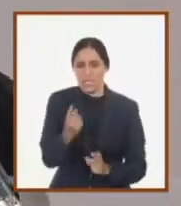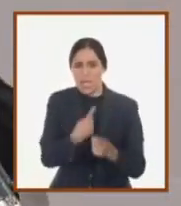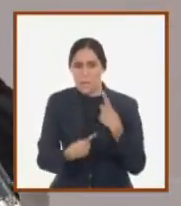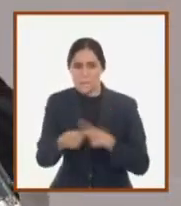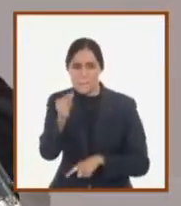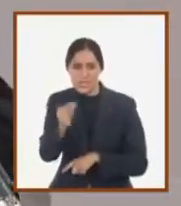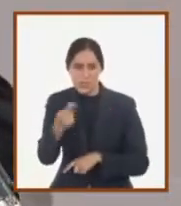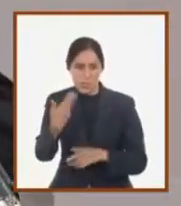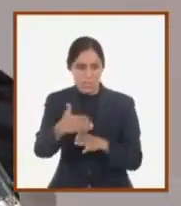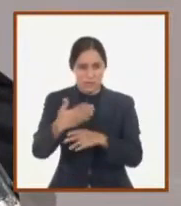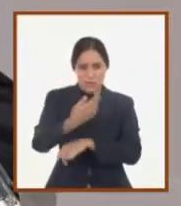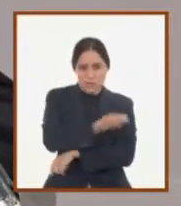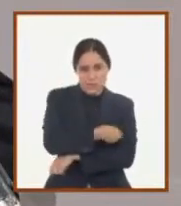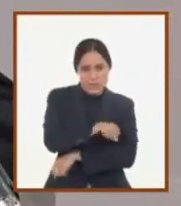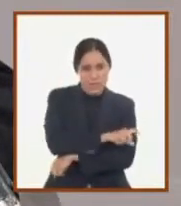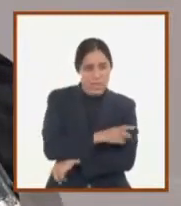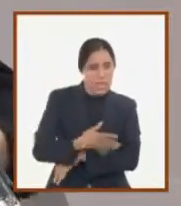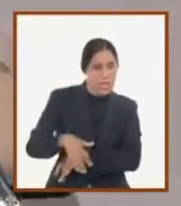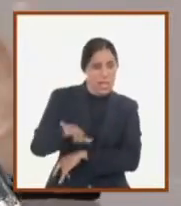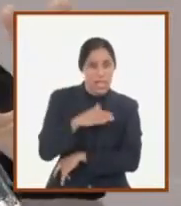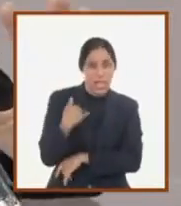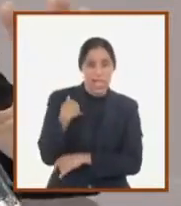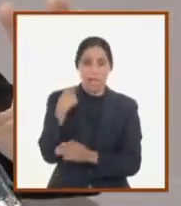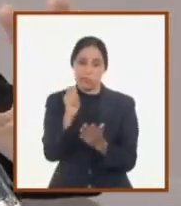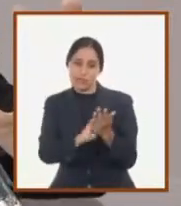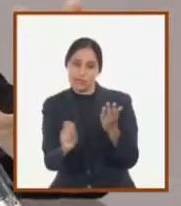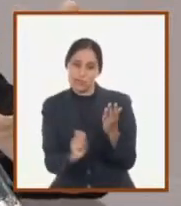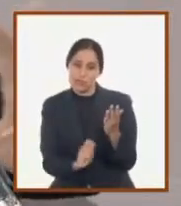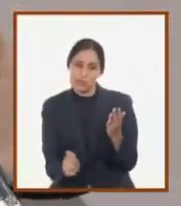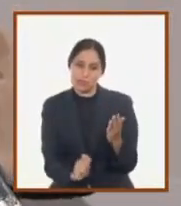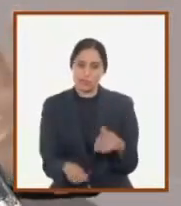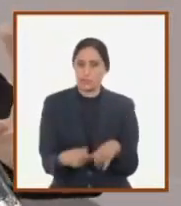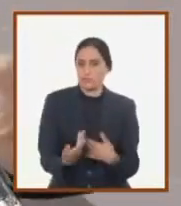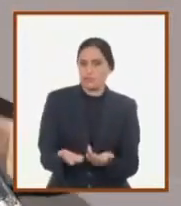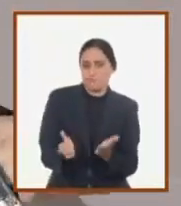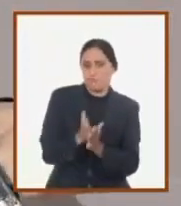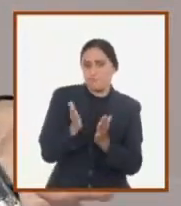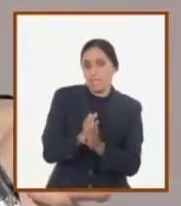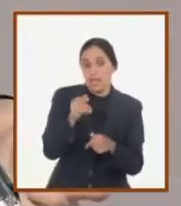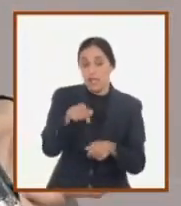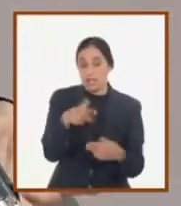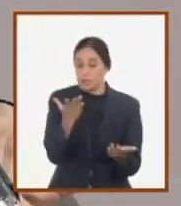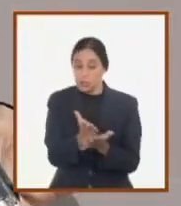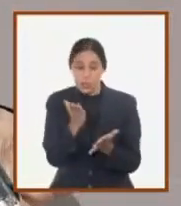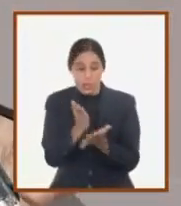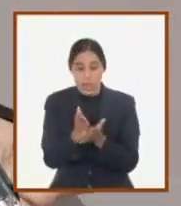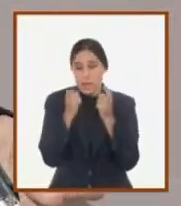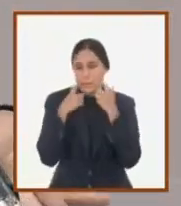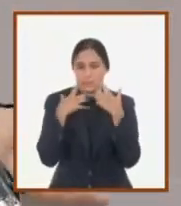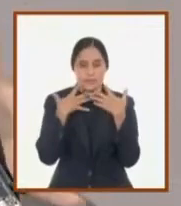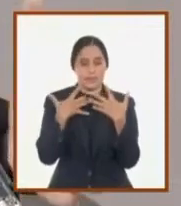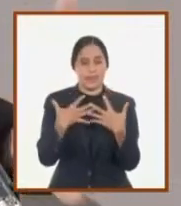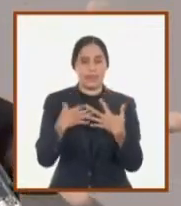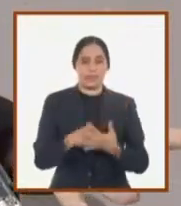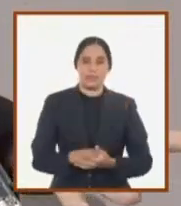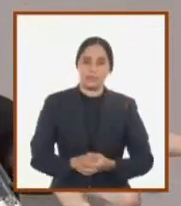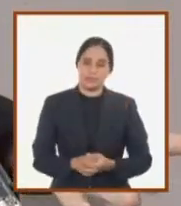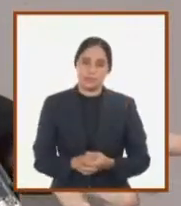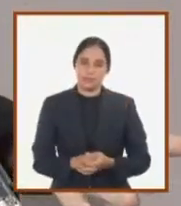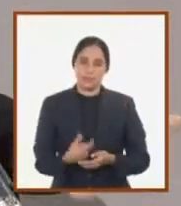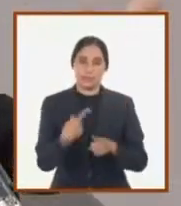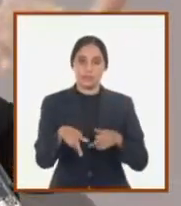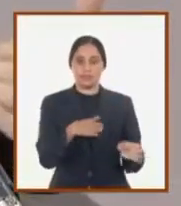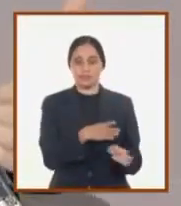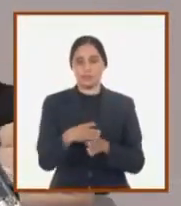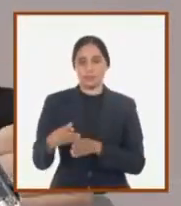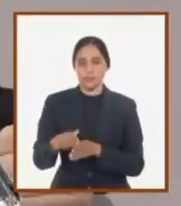tien un ínicio onomástico también muy riguroso O sea que para estudiar el momento es un libro excelente quién nos recuerda un grano